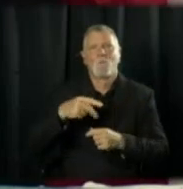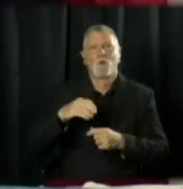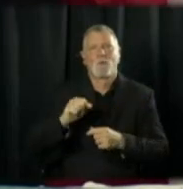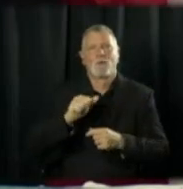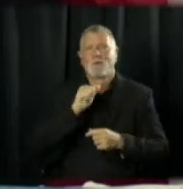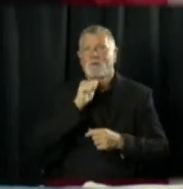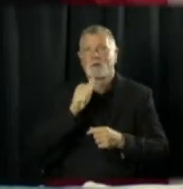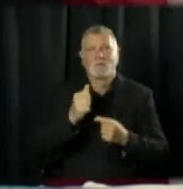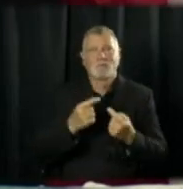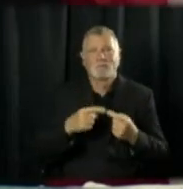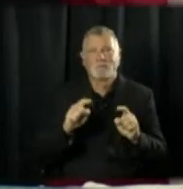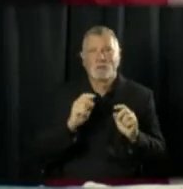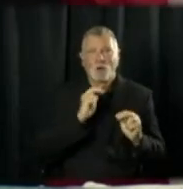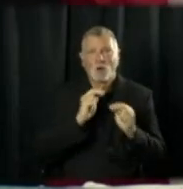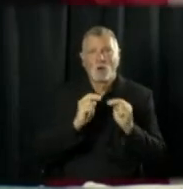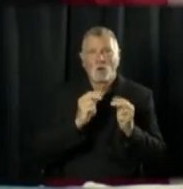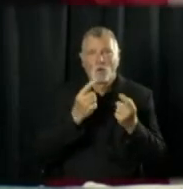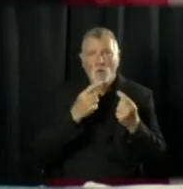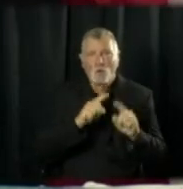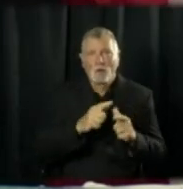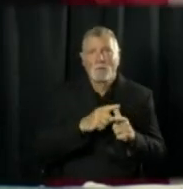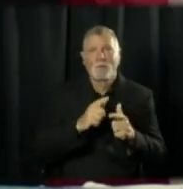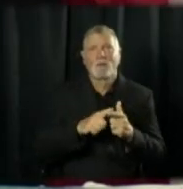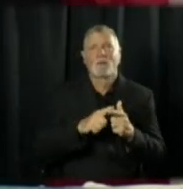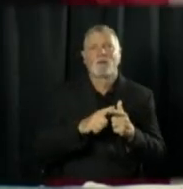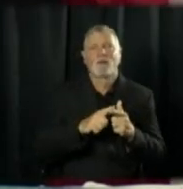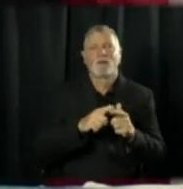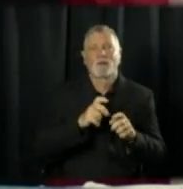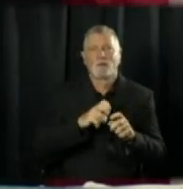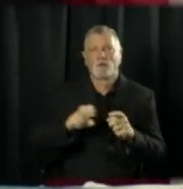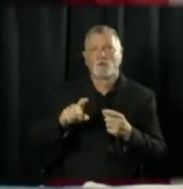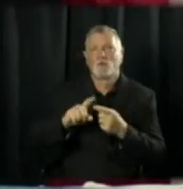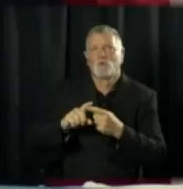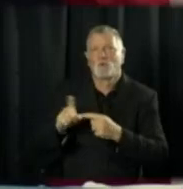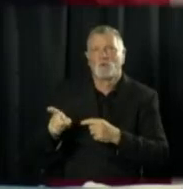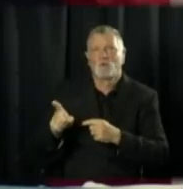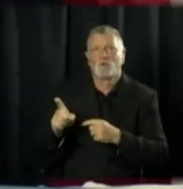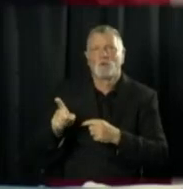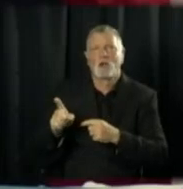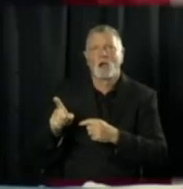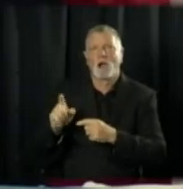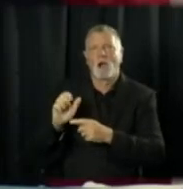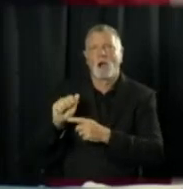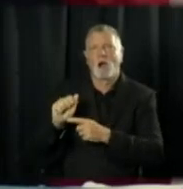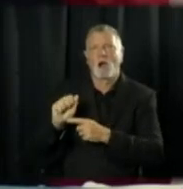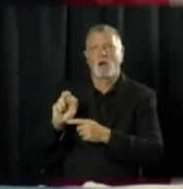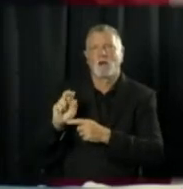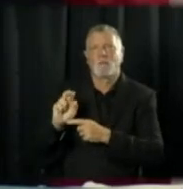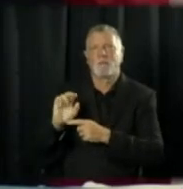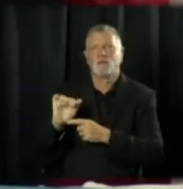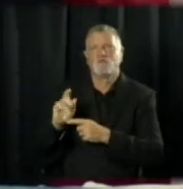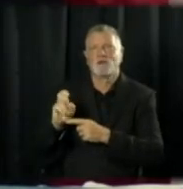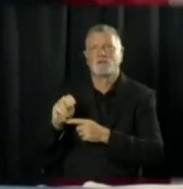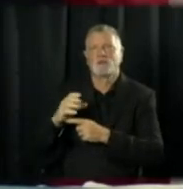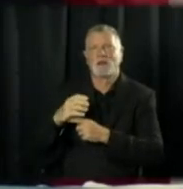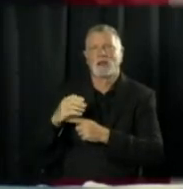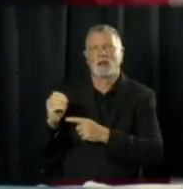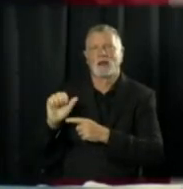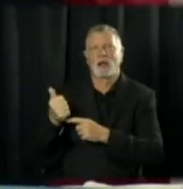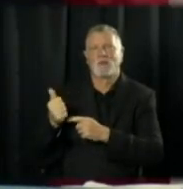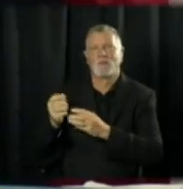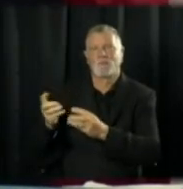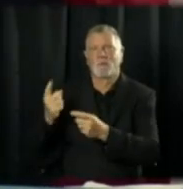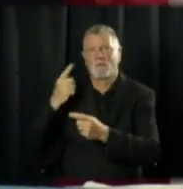pagar, y si no logran una negociación para pasar arbitraje u